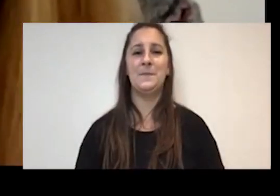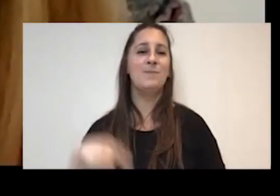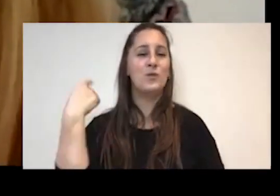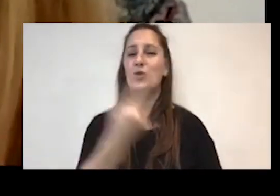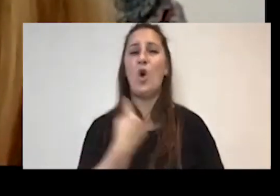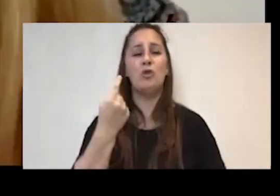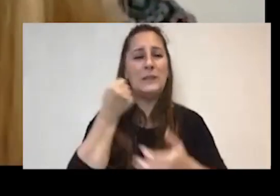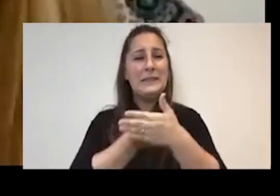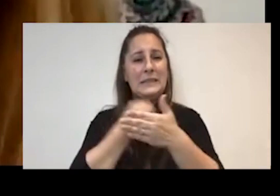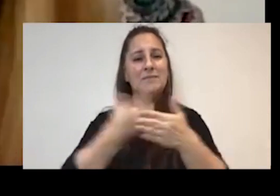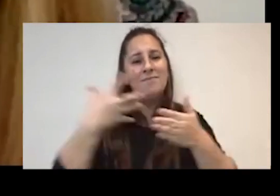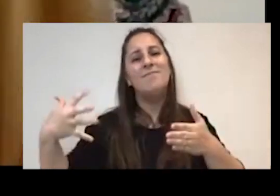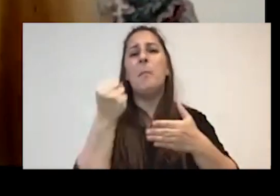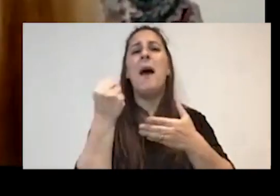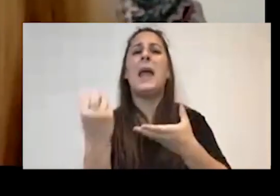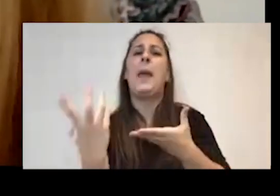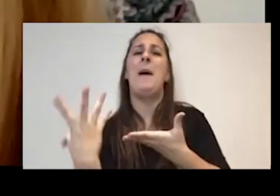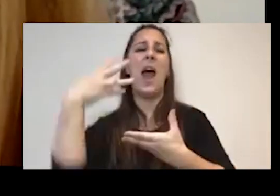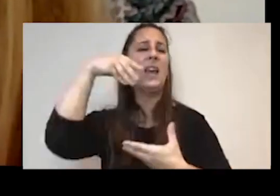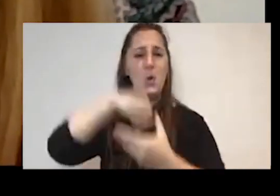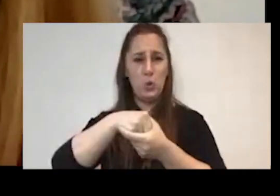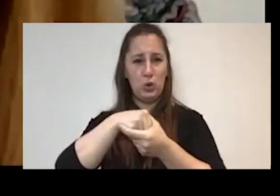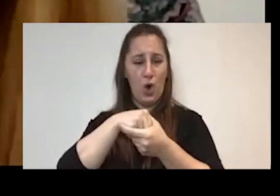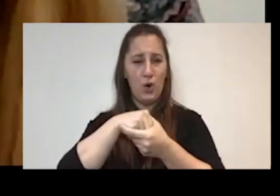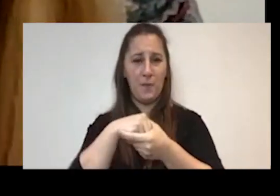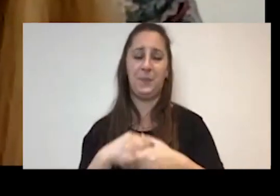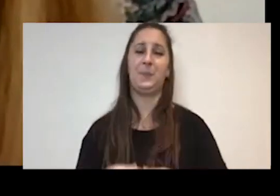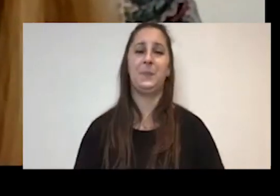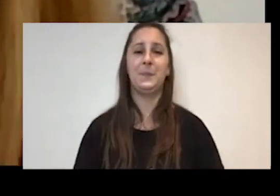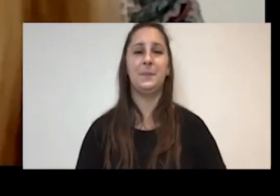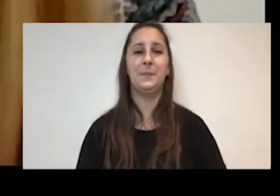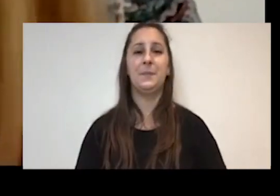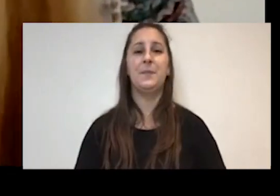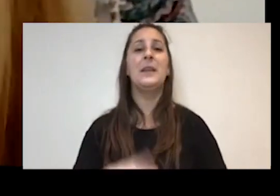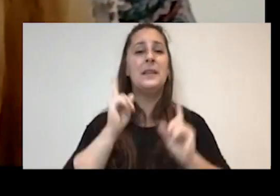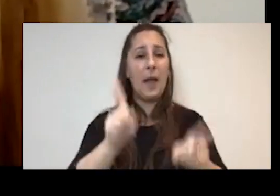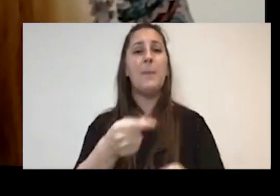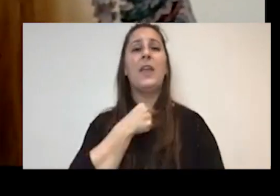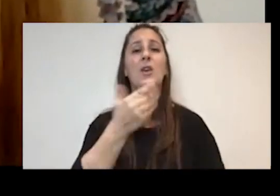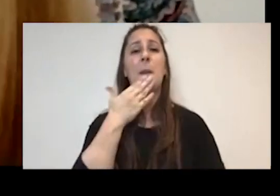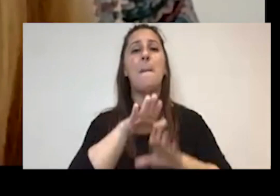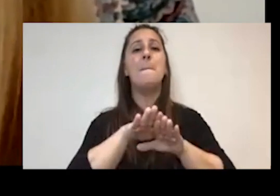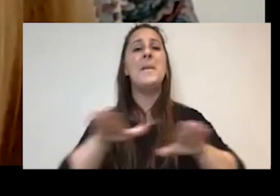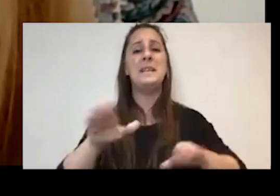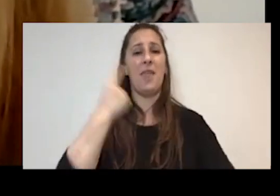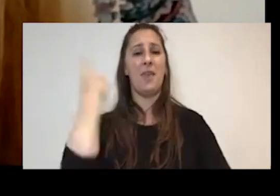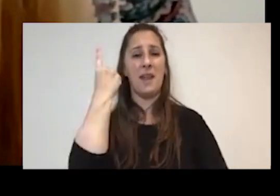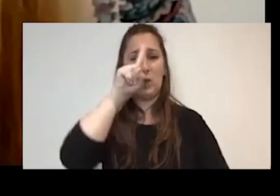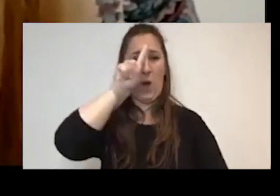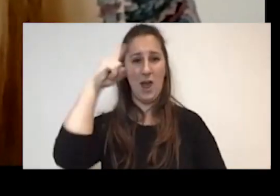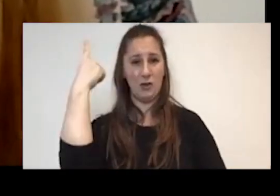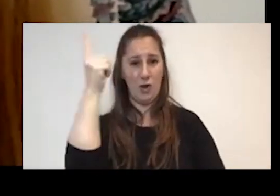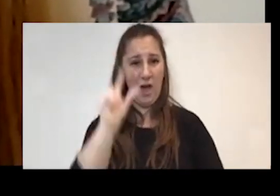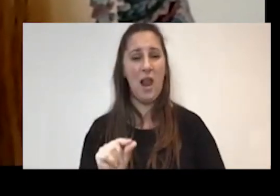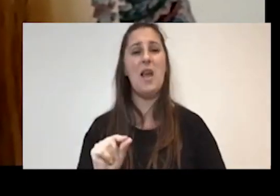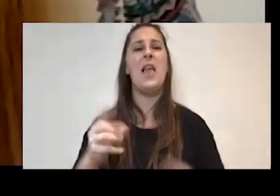hacer todo para la inclusión. Bueno. Quiero agradecer a toda la Mesa Directiva Nacional, a todo